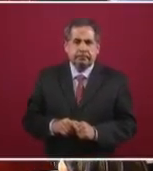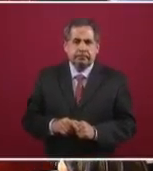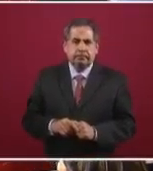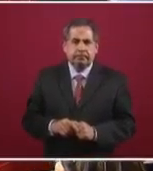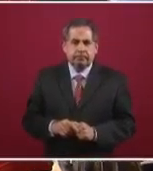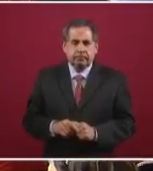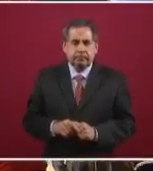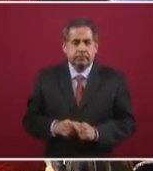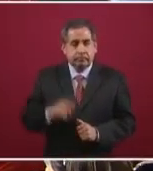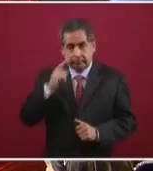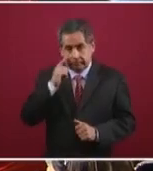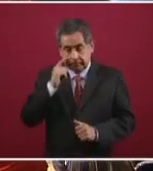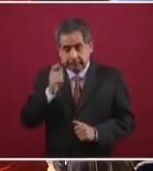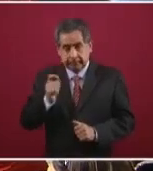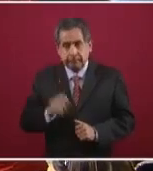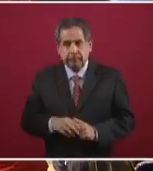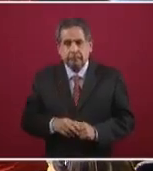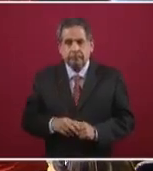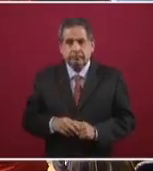Es